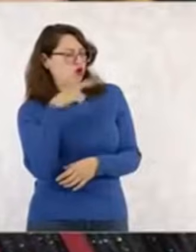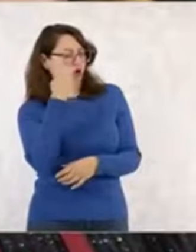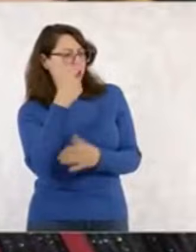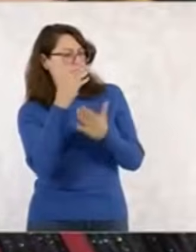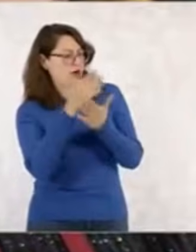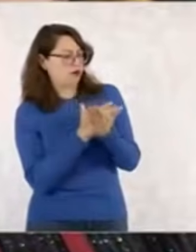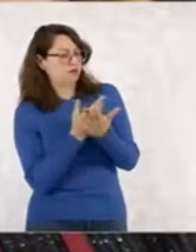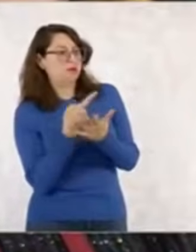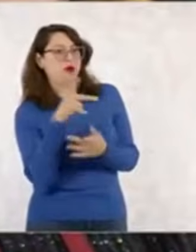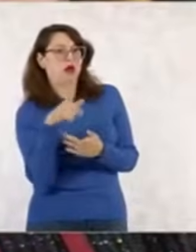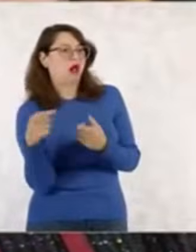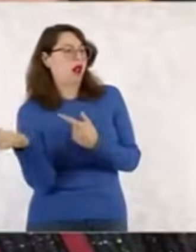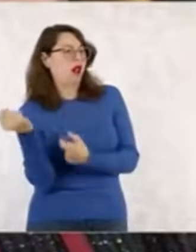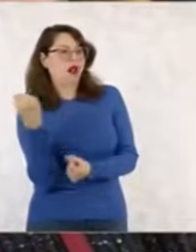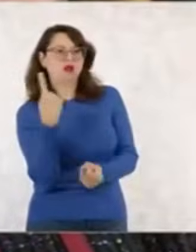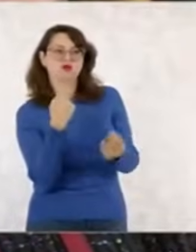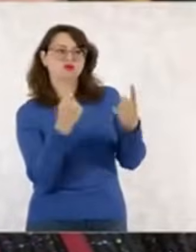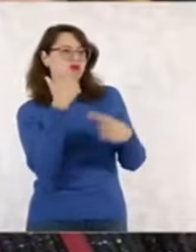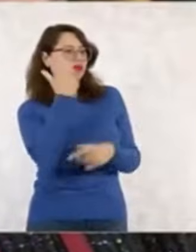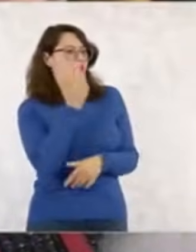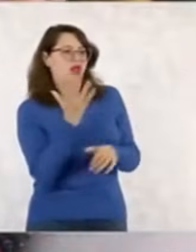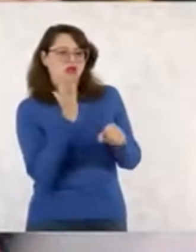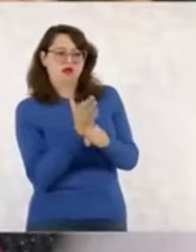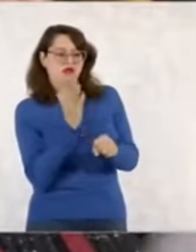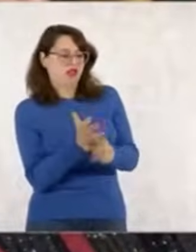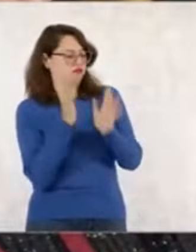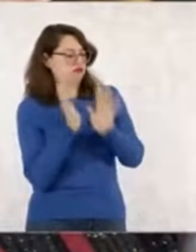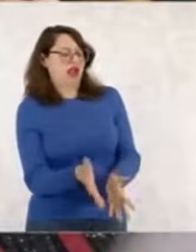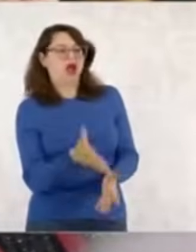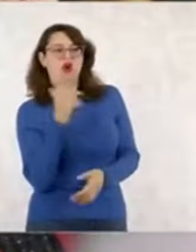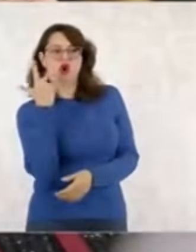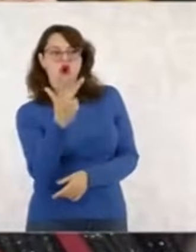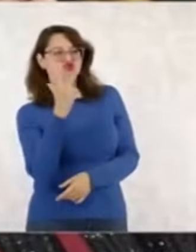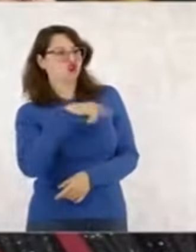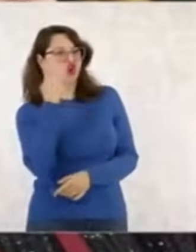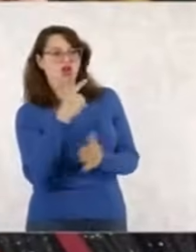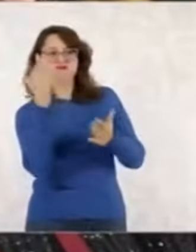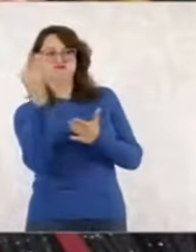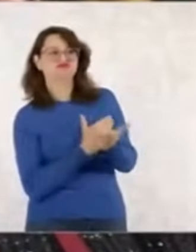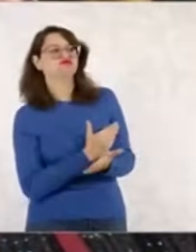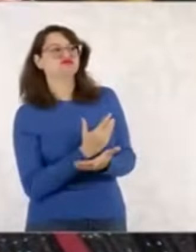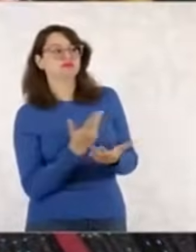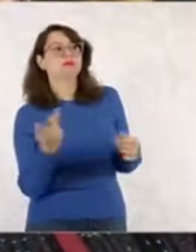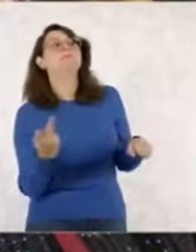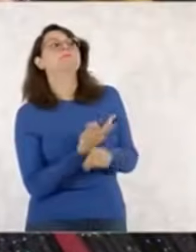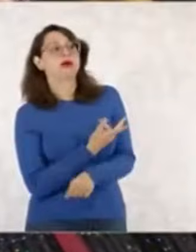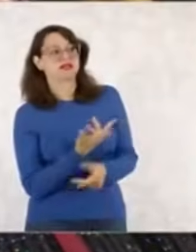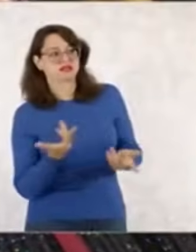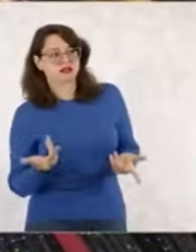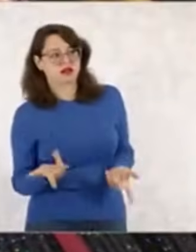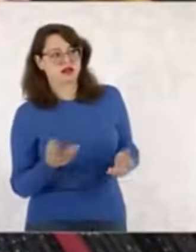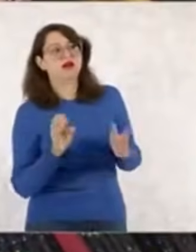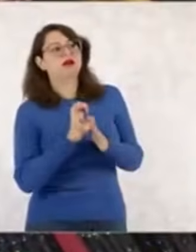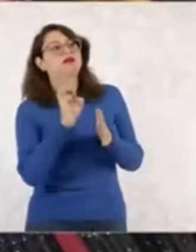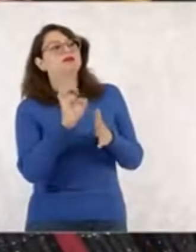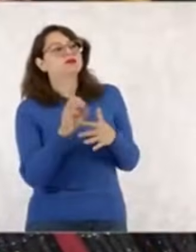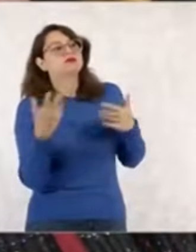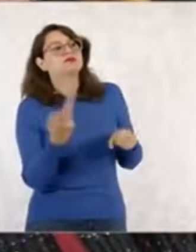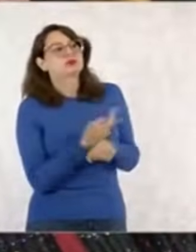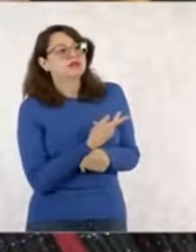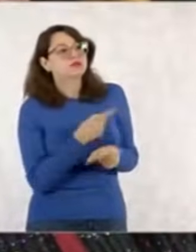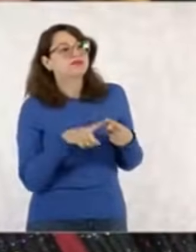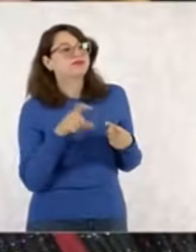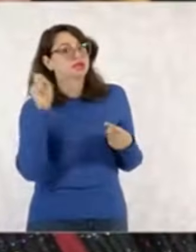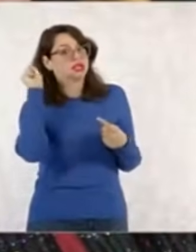que la reducción de la jornada laboral fuera de manera inmediata. Entonces son dos preguntas. La primera es el rol de los sindicatos en